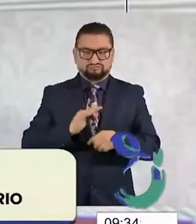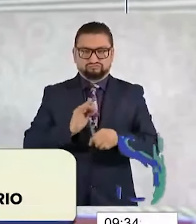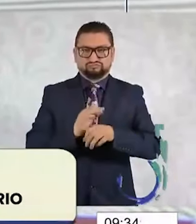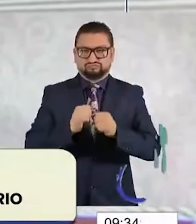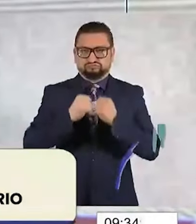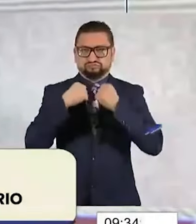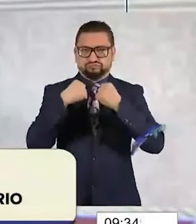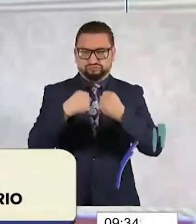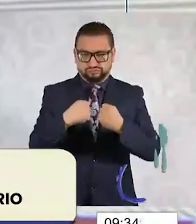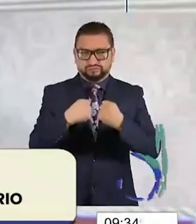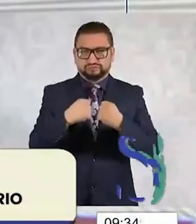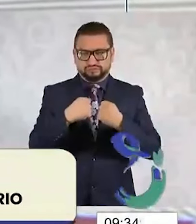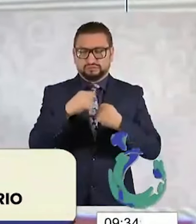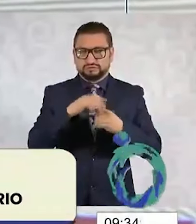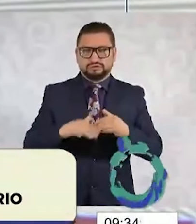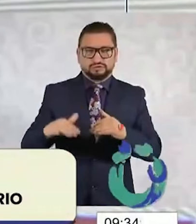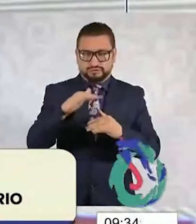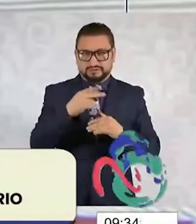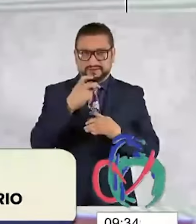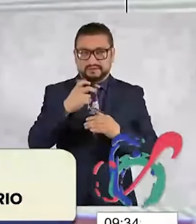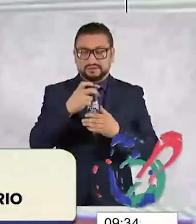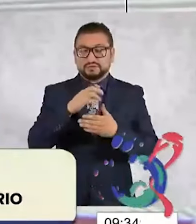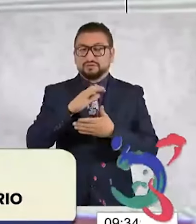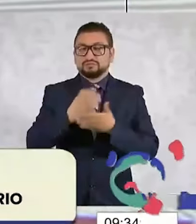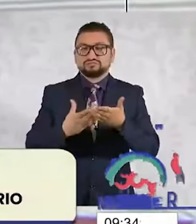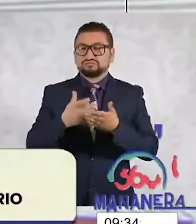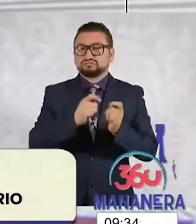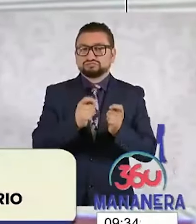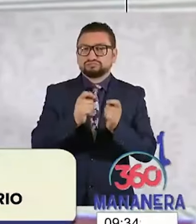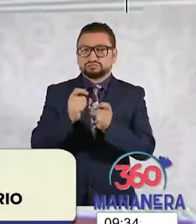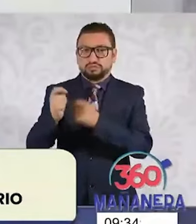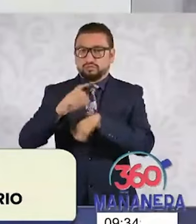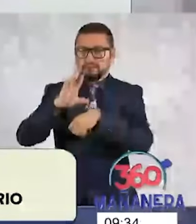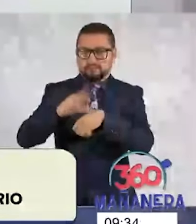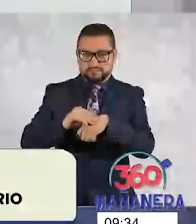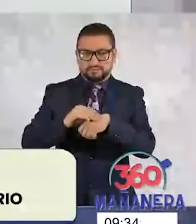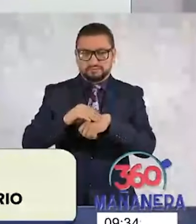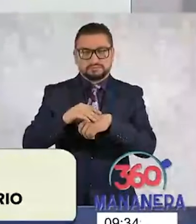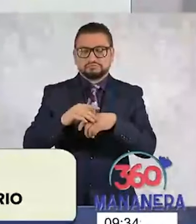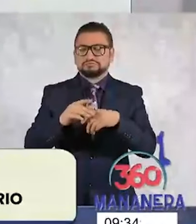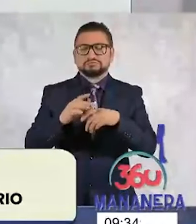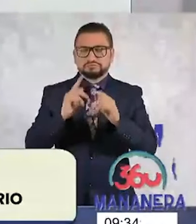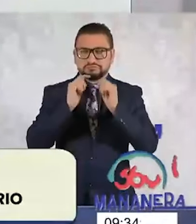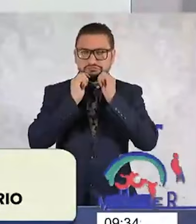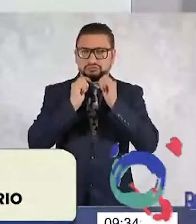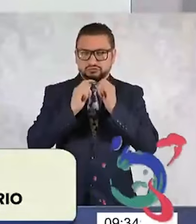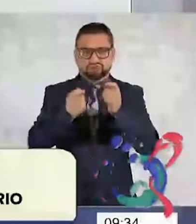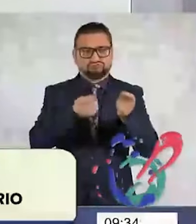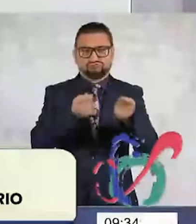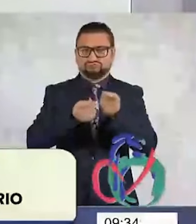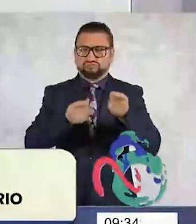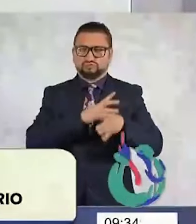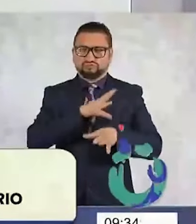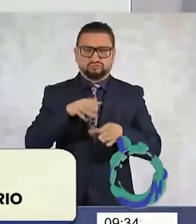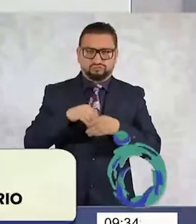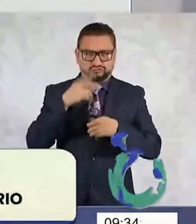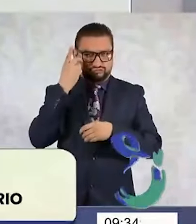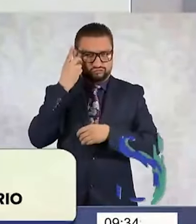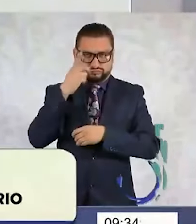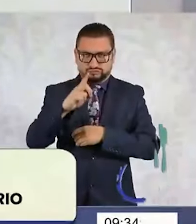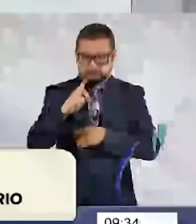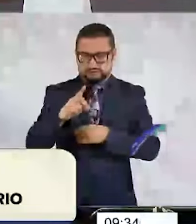soberanía de la nación y al otorgar asignaciones concesiones o permisos mantendrá o establecerá El dominio de las respectivas vías de comunicación de